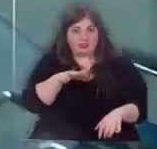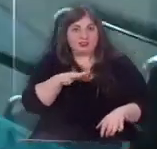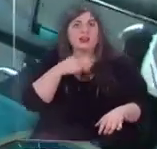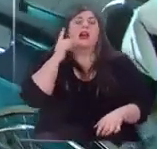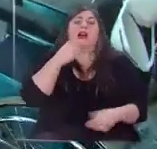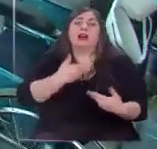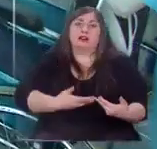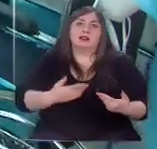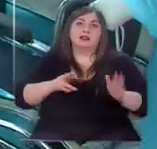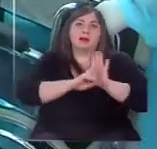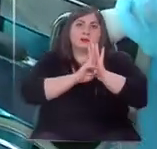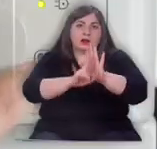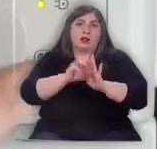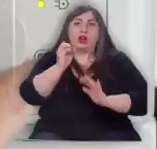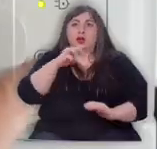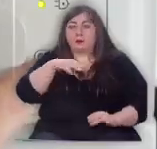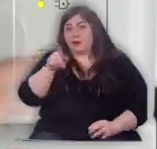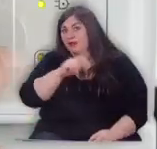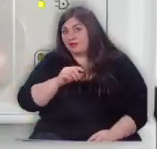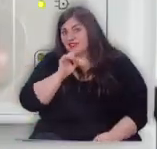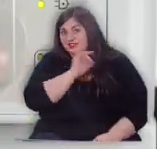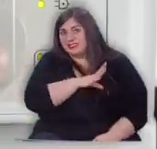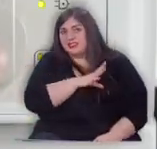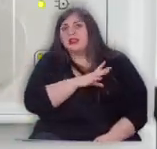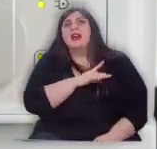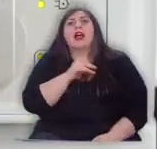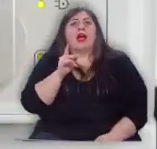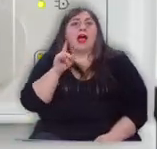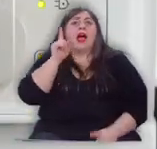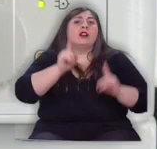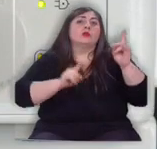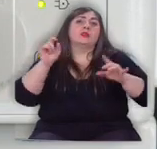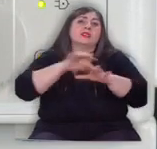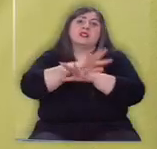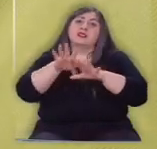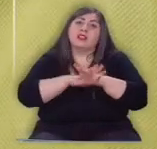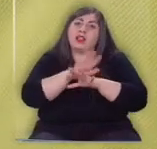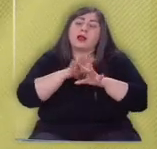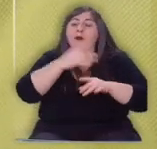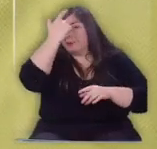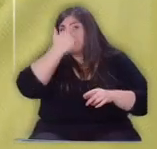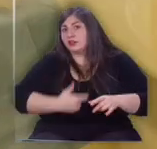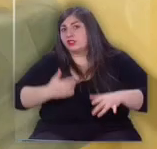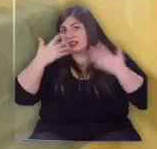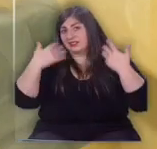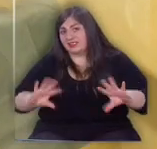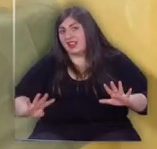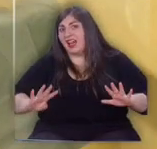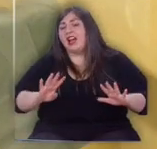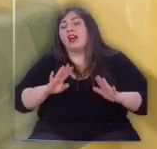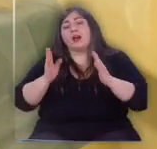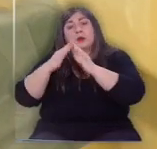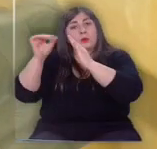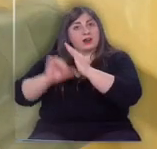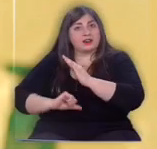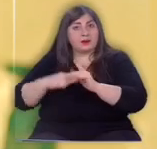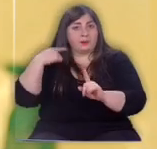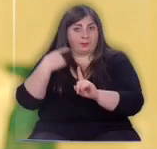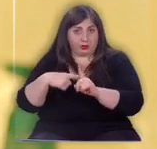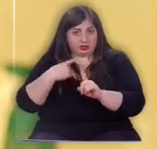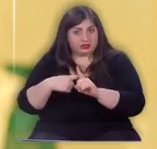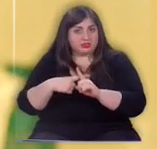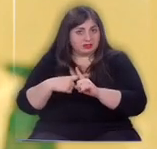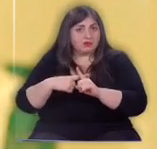Fernando Leanés, el representante de la OMS en Chile, teniendo en cuenta la aparición de algunos casos donde personas que ya han pasado la cuarentena luego de un diagnóstico